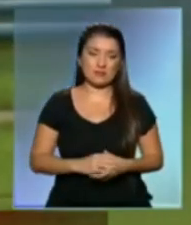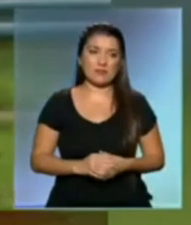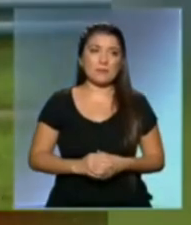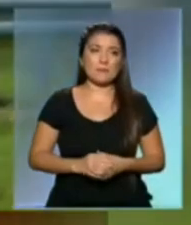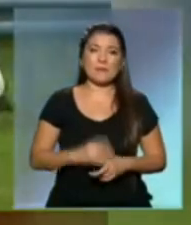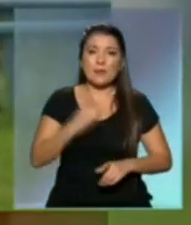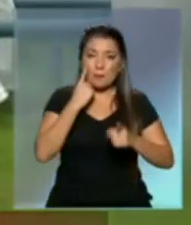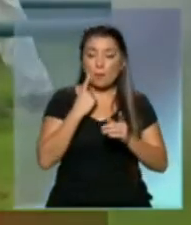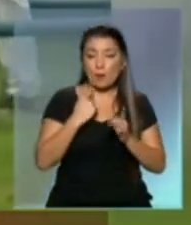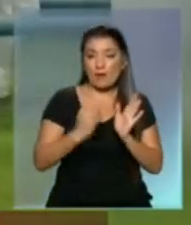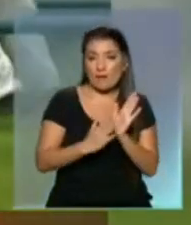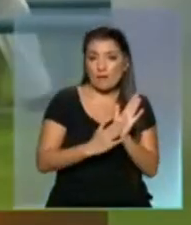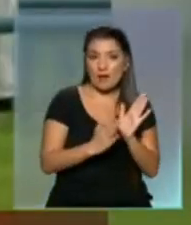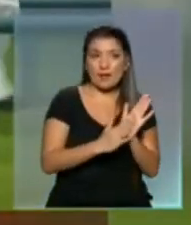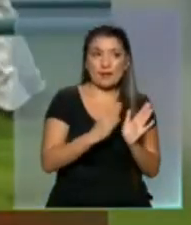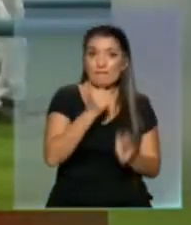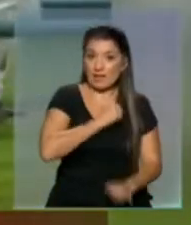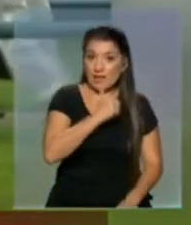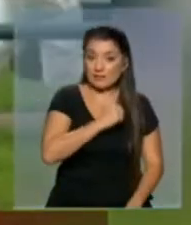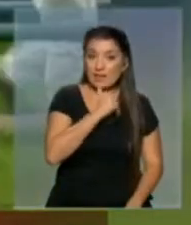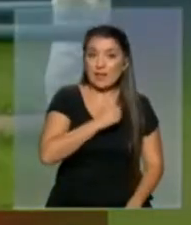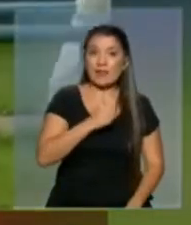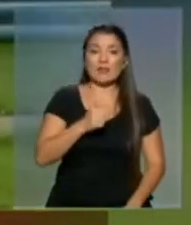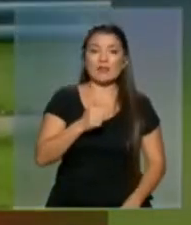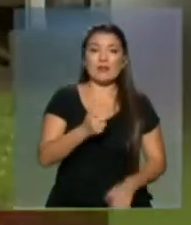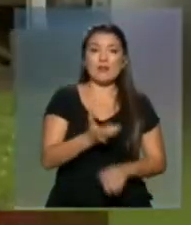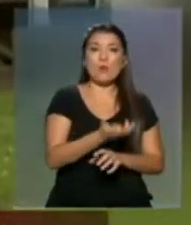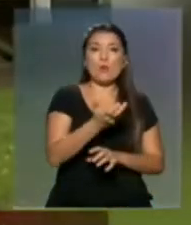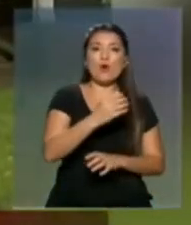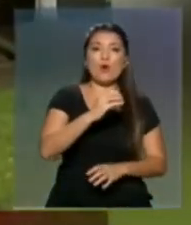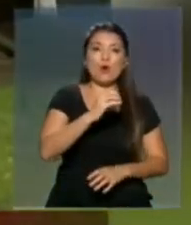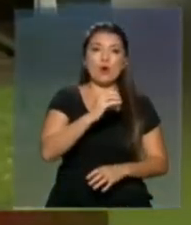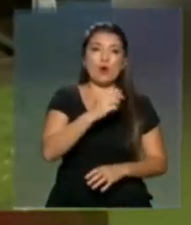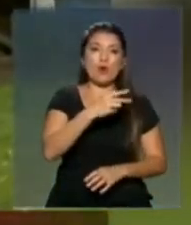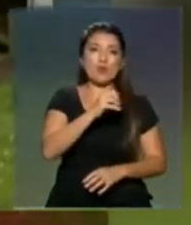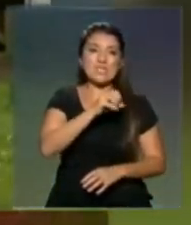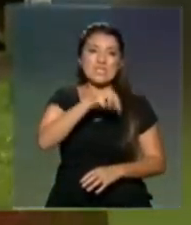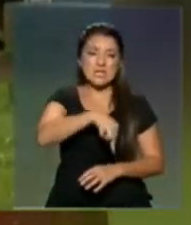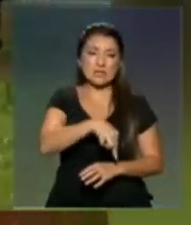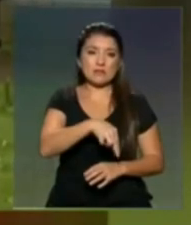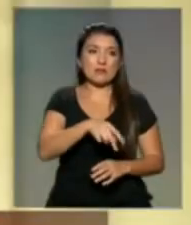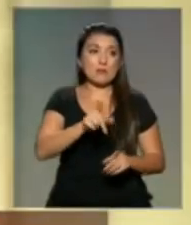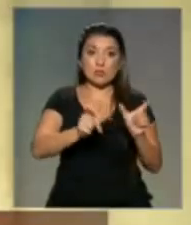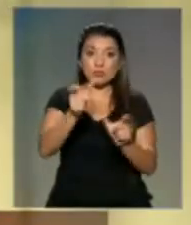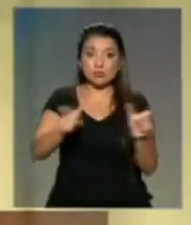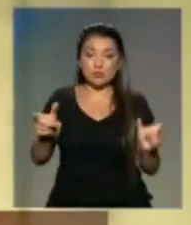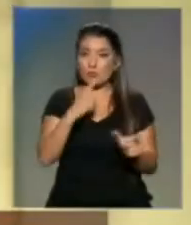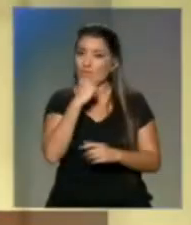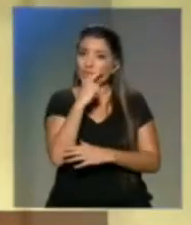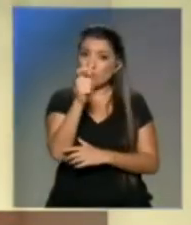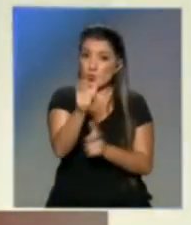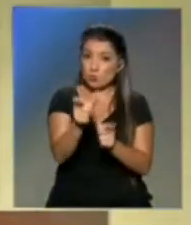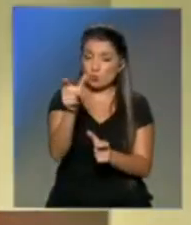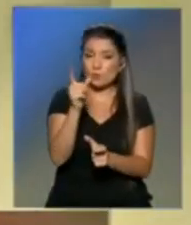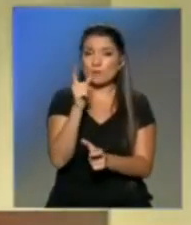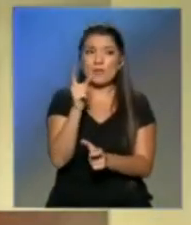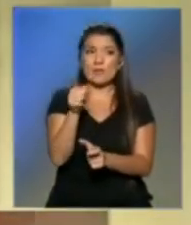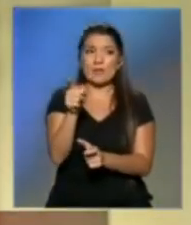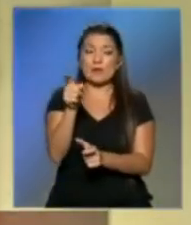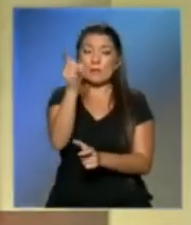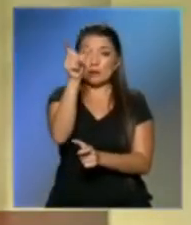que nos hicieron consta la de humo y hollín a los sospechosos tras el asesinato se presume que el autor intentó